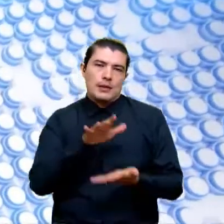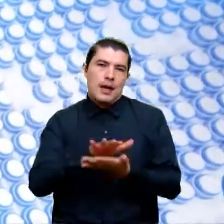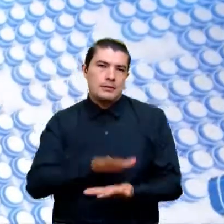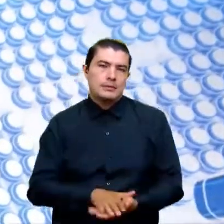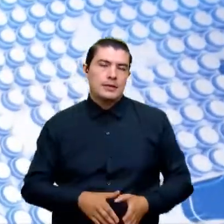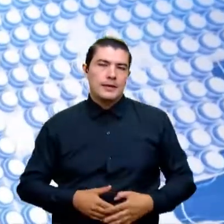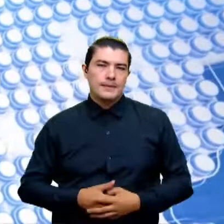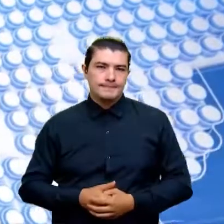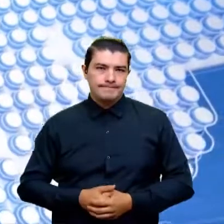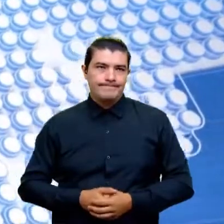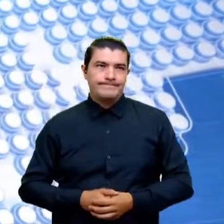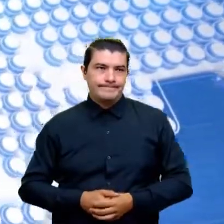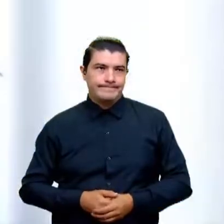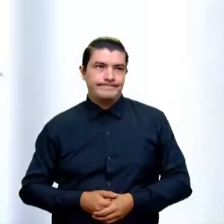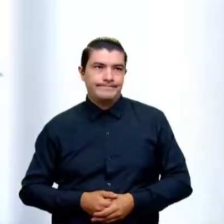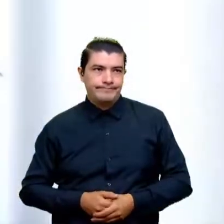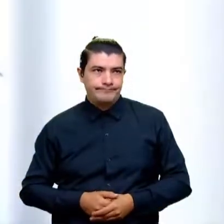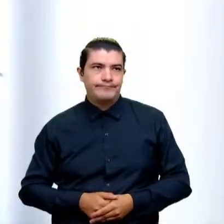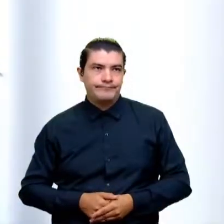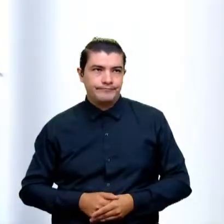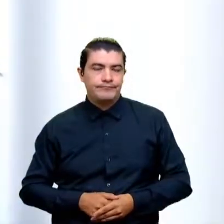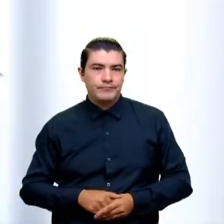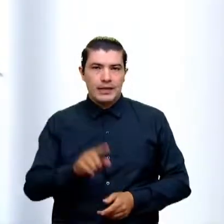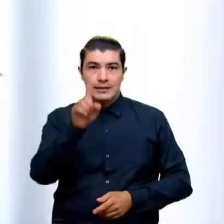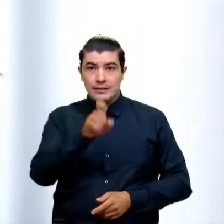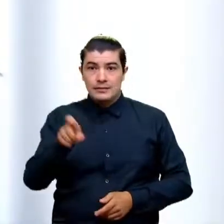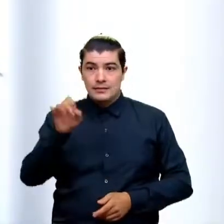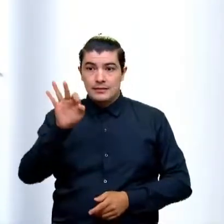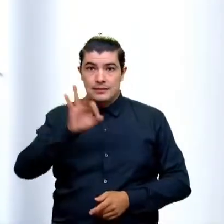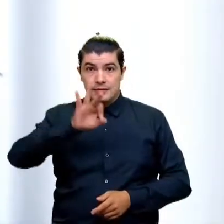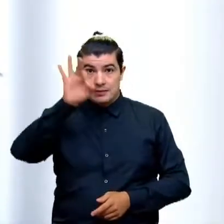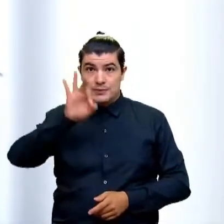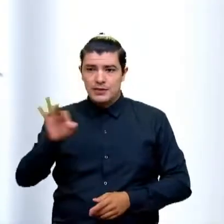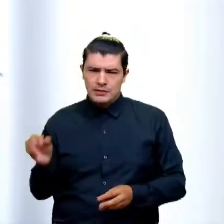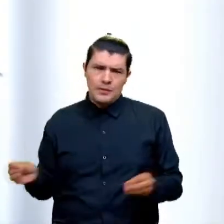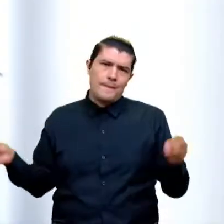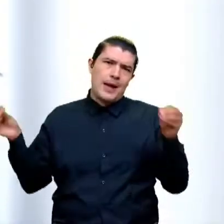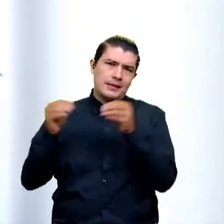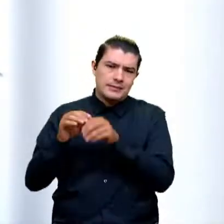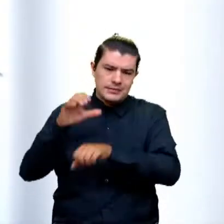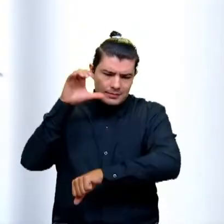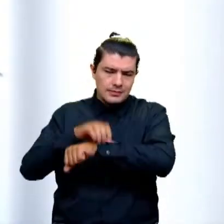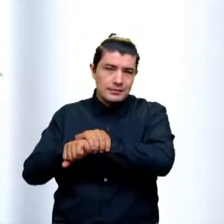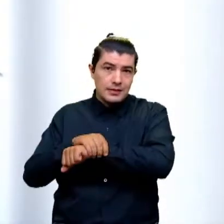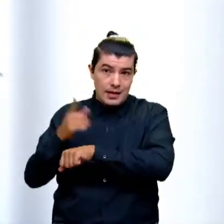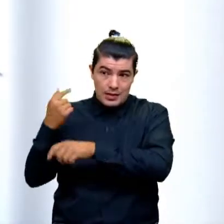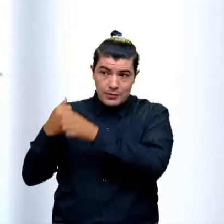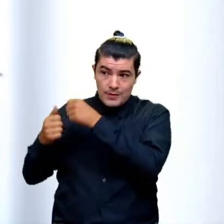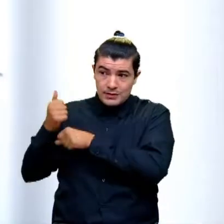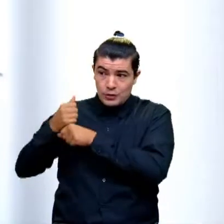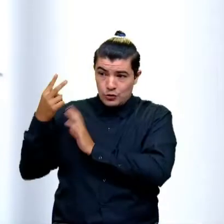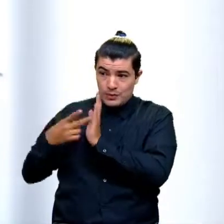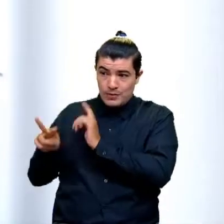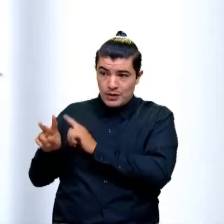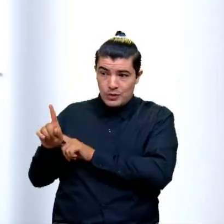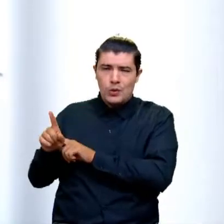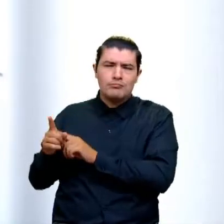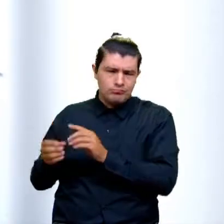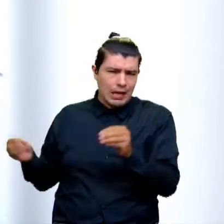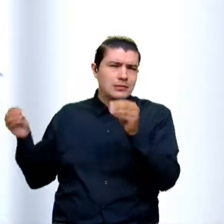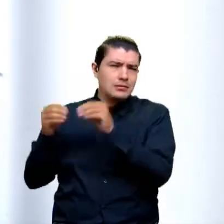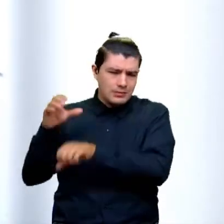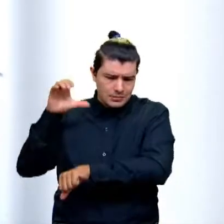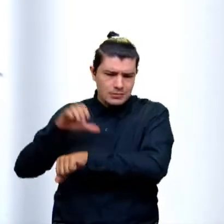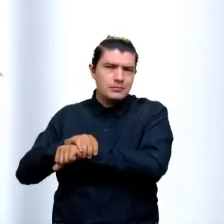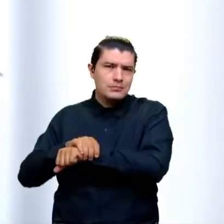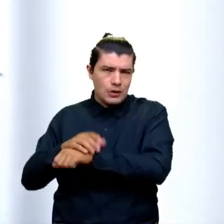Esto demostrado con el aumento de la operatividad, 63% más capturas en el 2021 comparado con el 2020. Y seguiremos esta